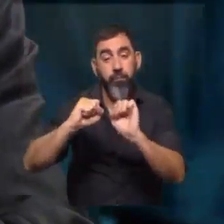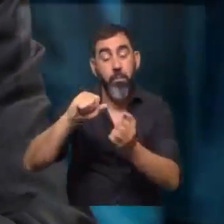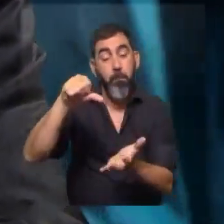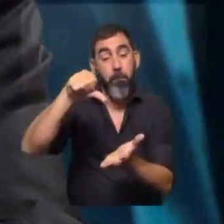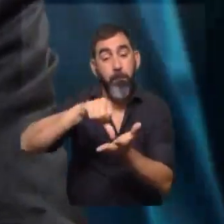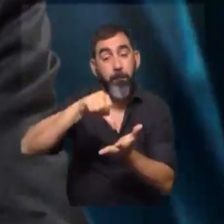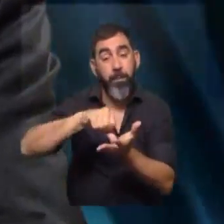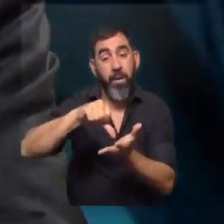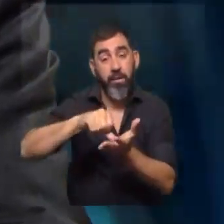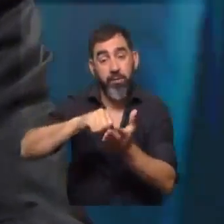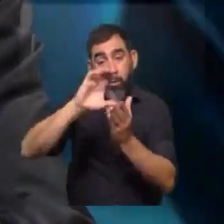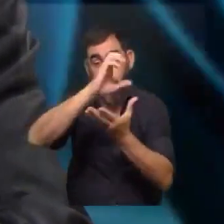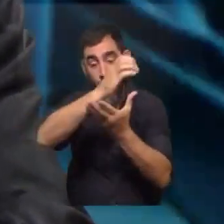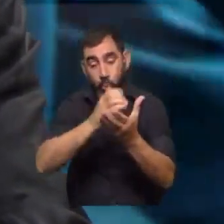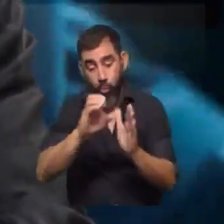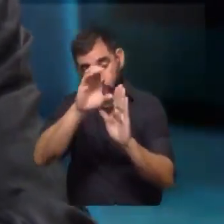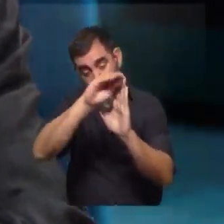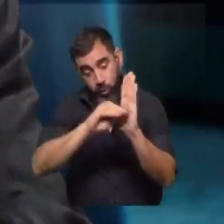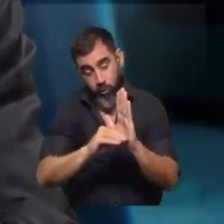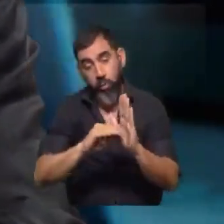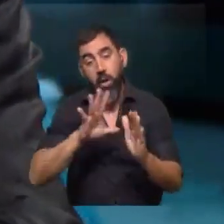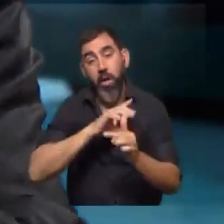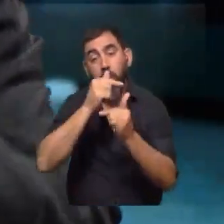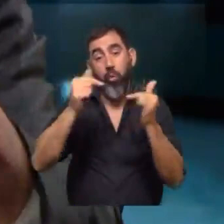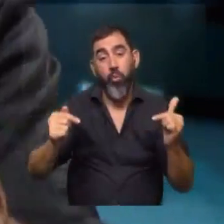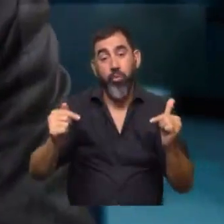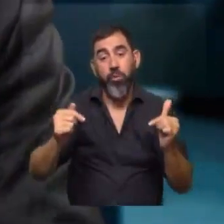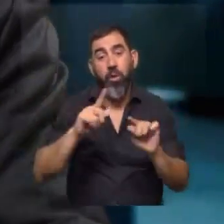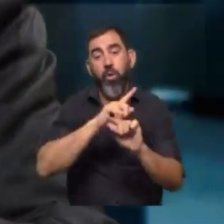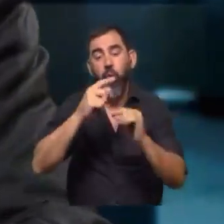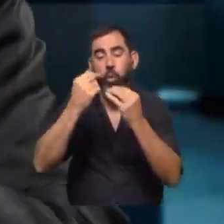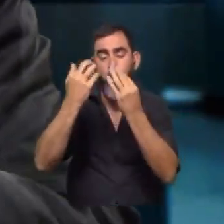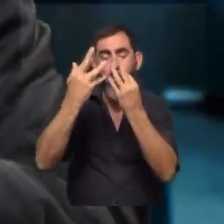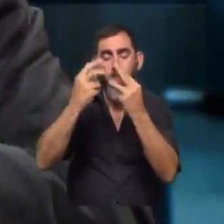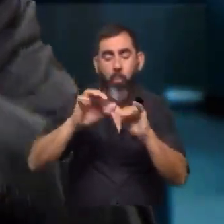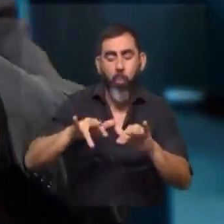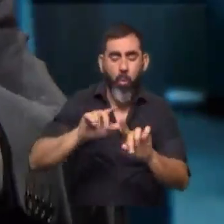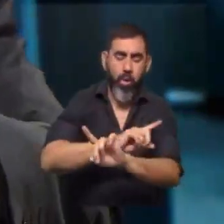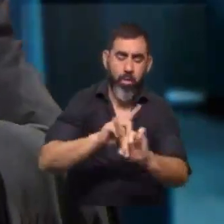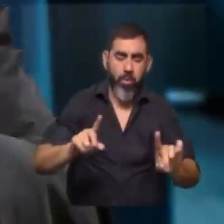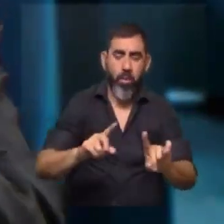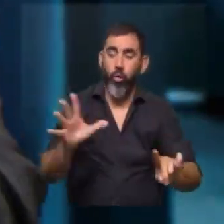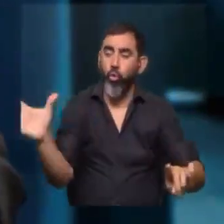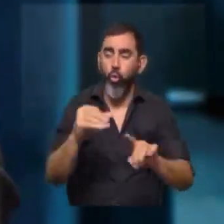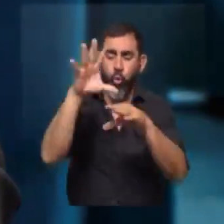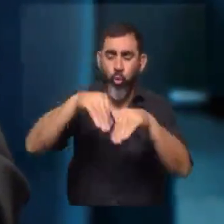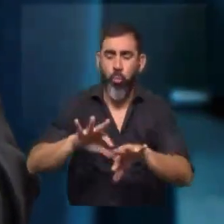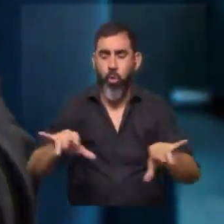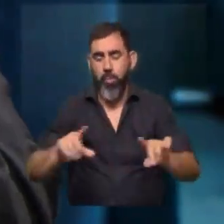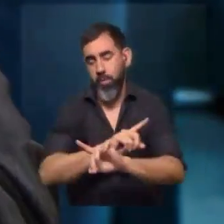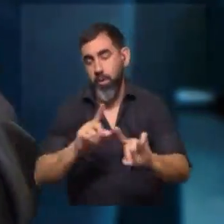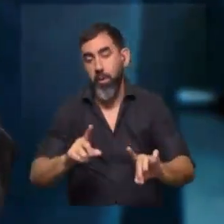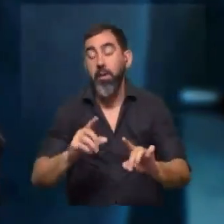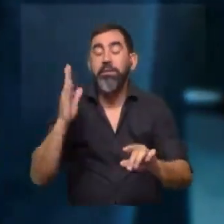países en su malla curricular han incorporado elementos que permitan no programar. Nosotros no estamos diciendo todos debiésemos ser programadores, sino que